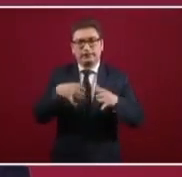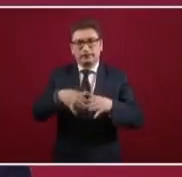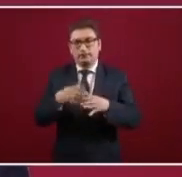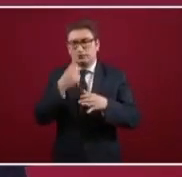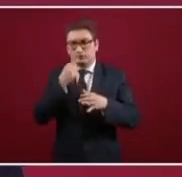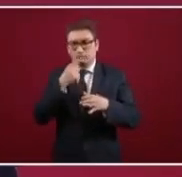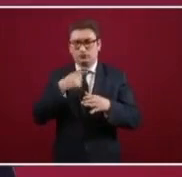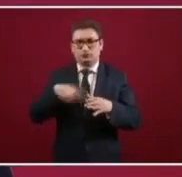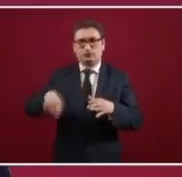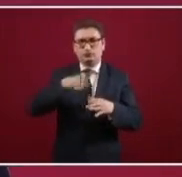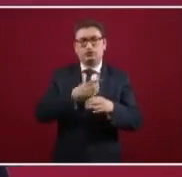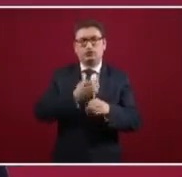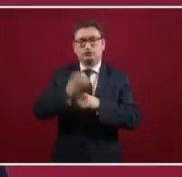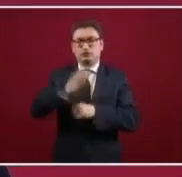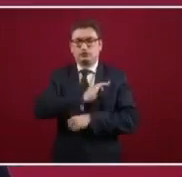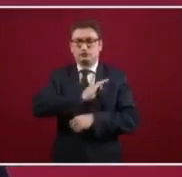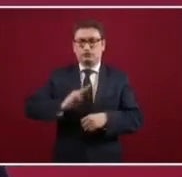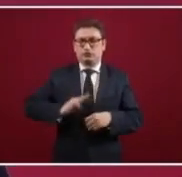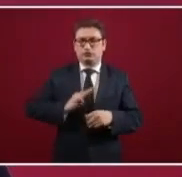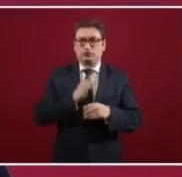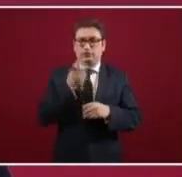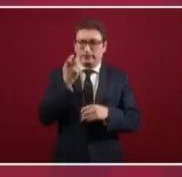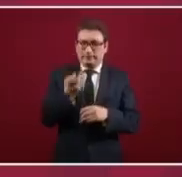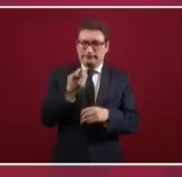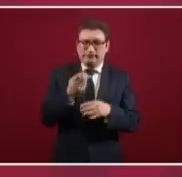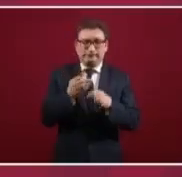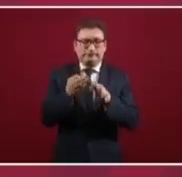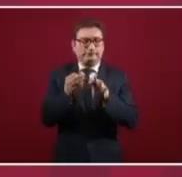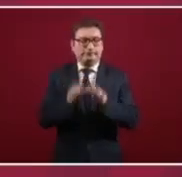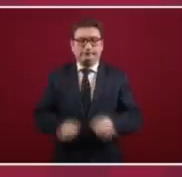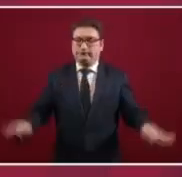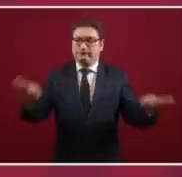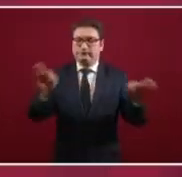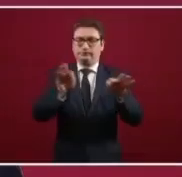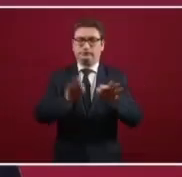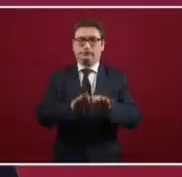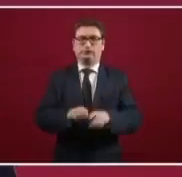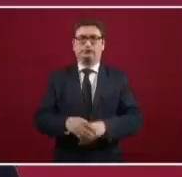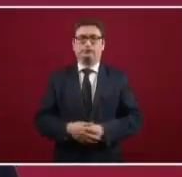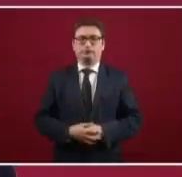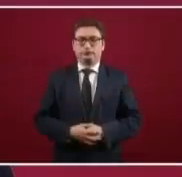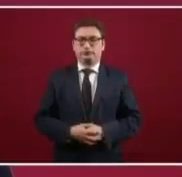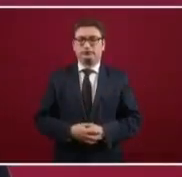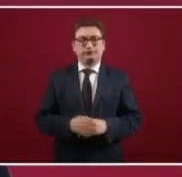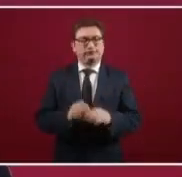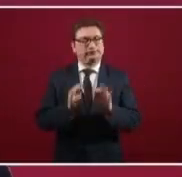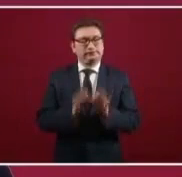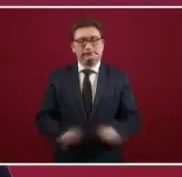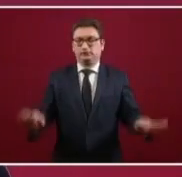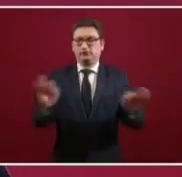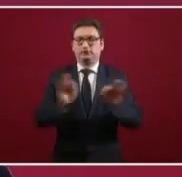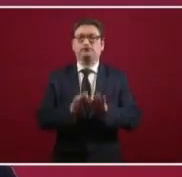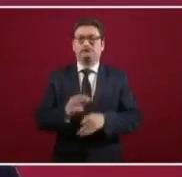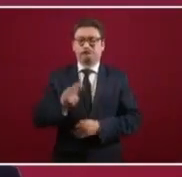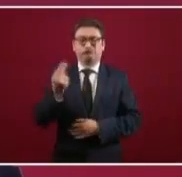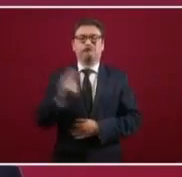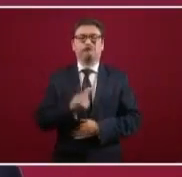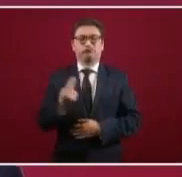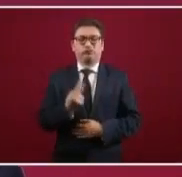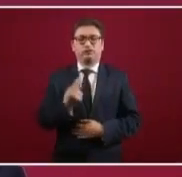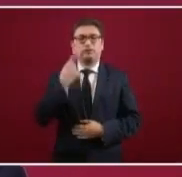de seguridad estatal y municipal es imprescindible imprescindible para